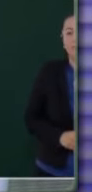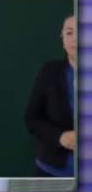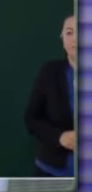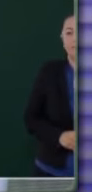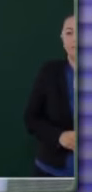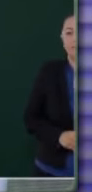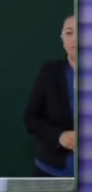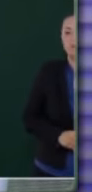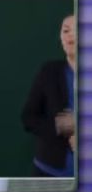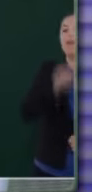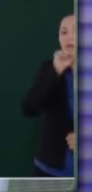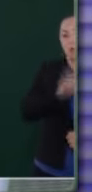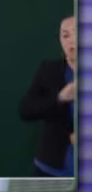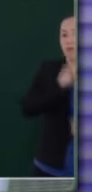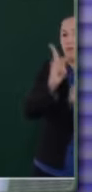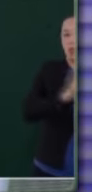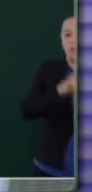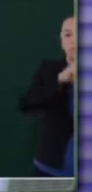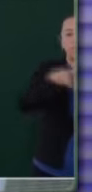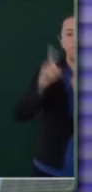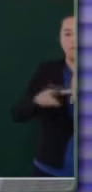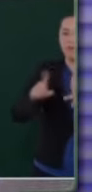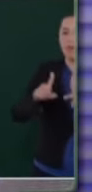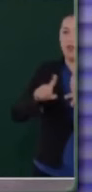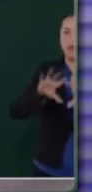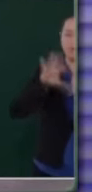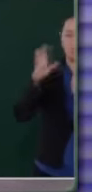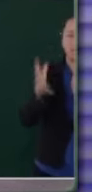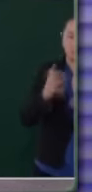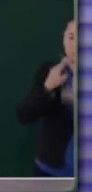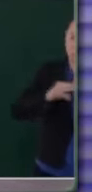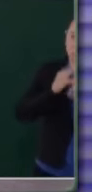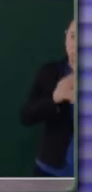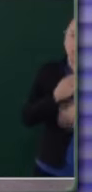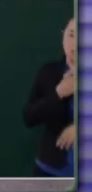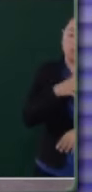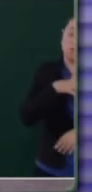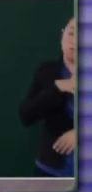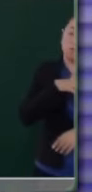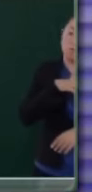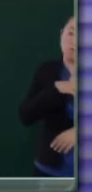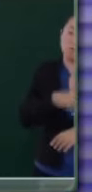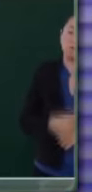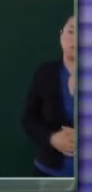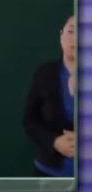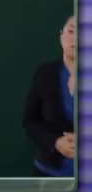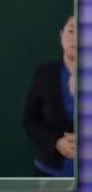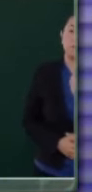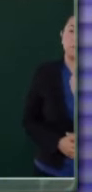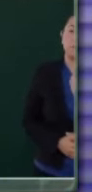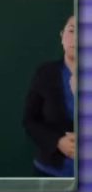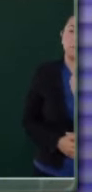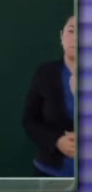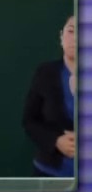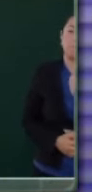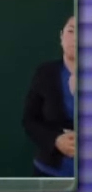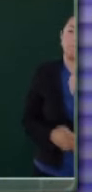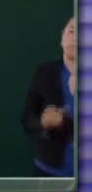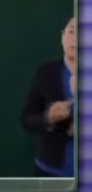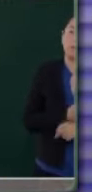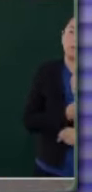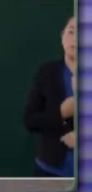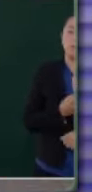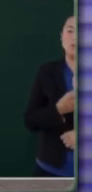los países del mundo. Entonces, sí existe esa situación. Además, el